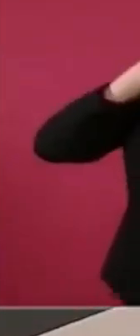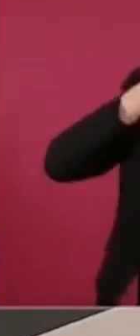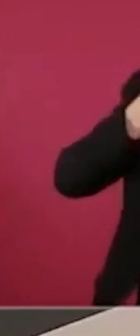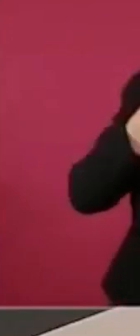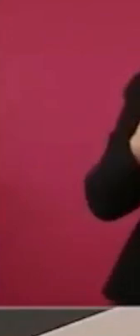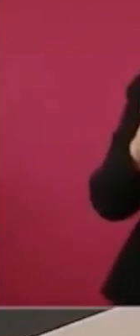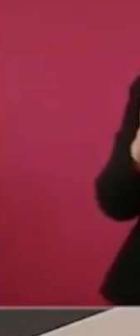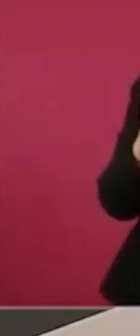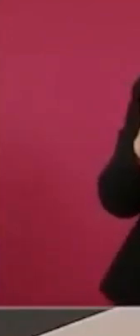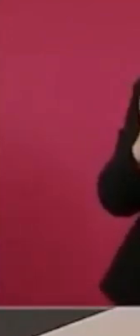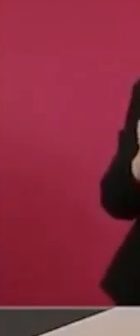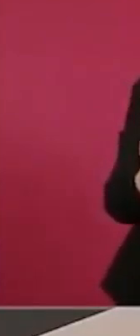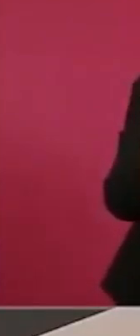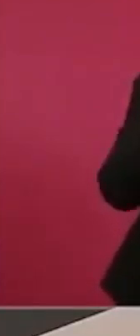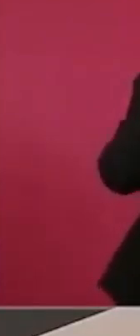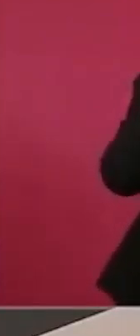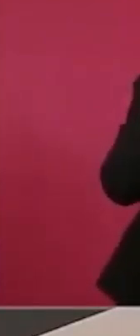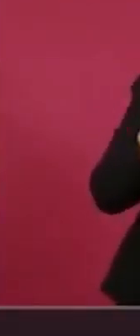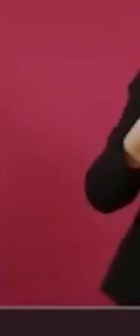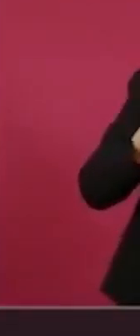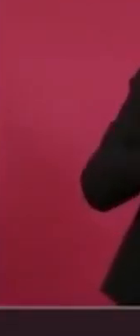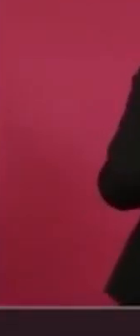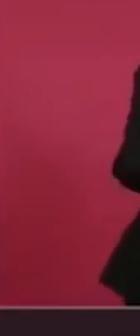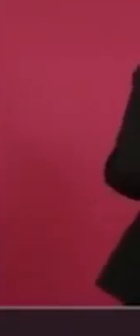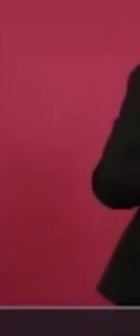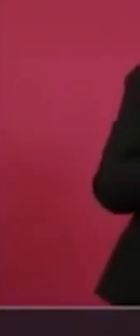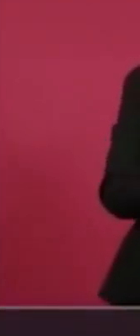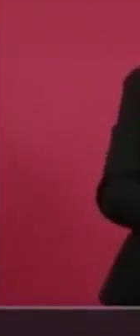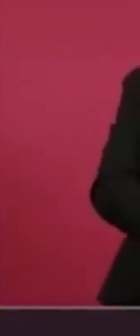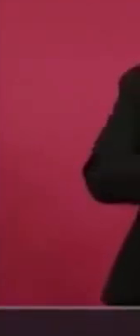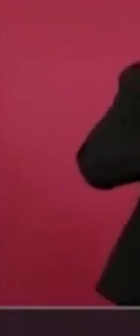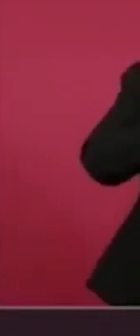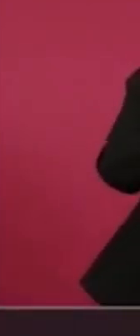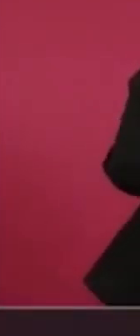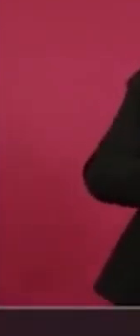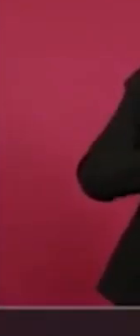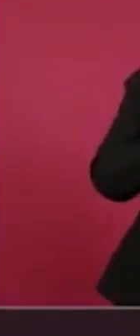Porque estamos hablando de millones de pesos, una campaña así.